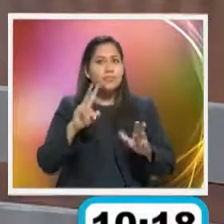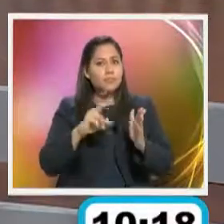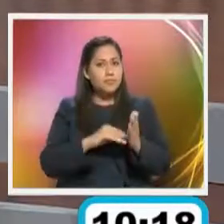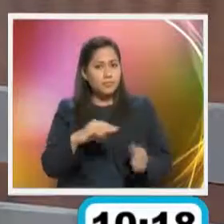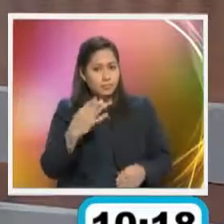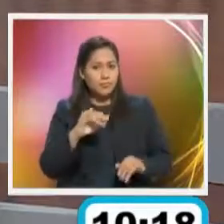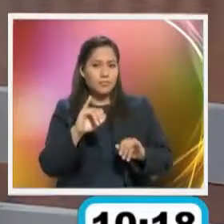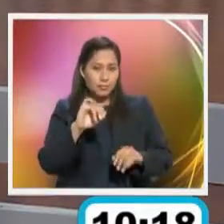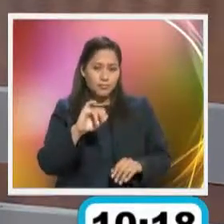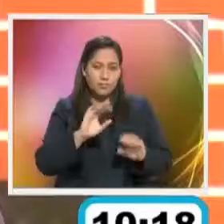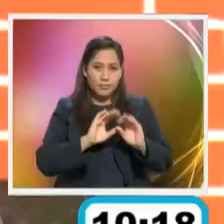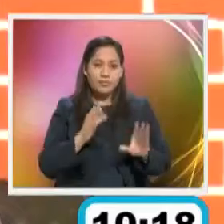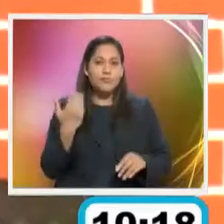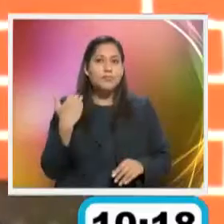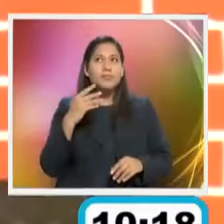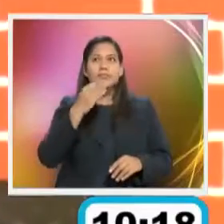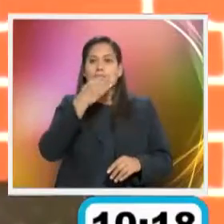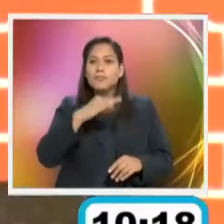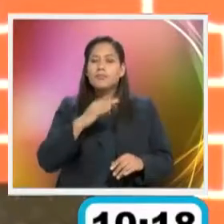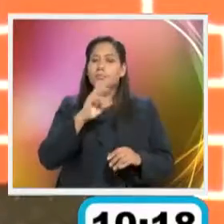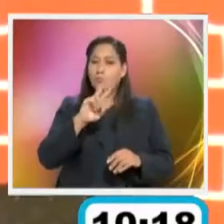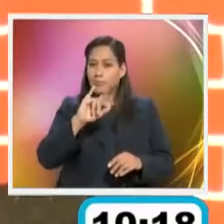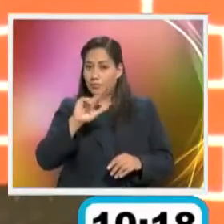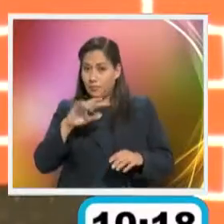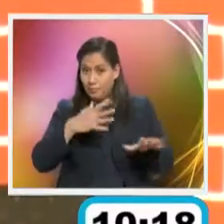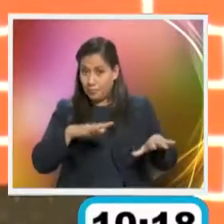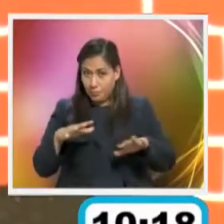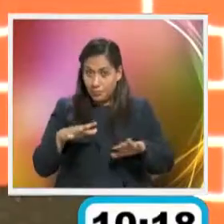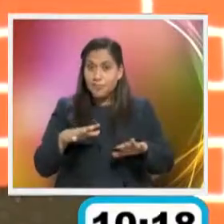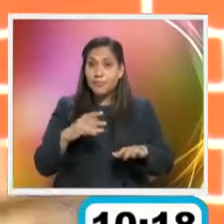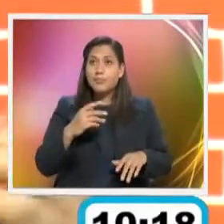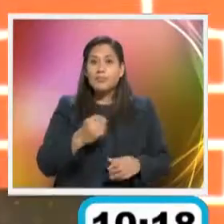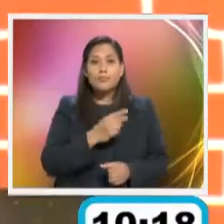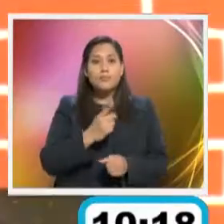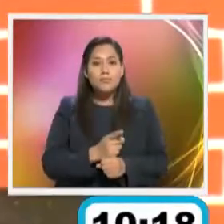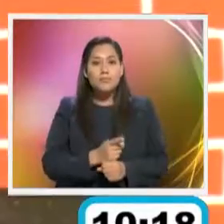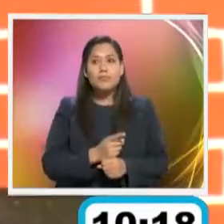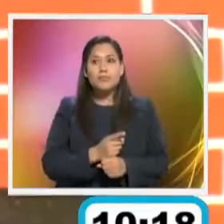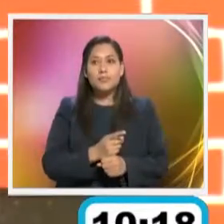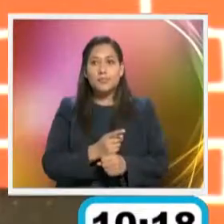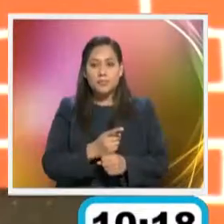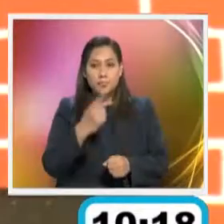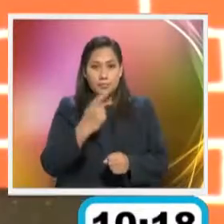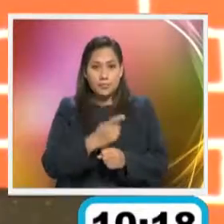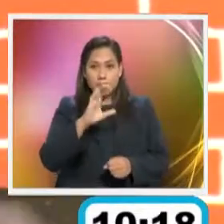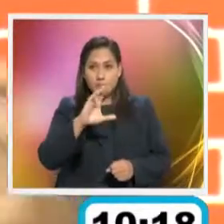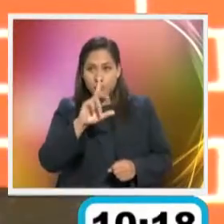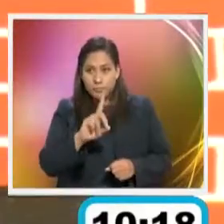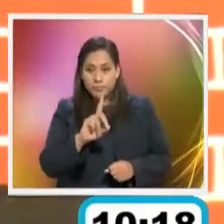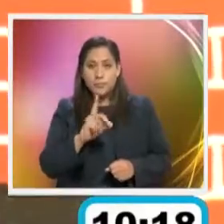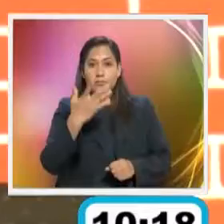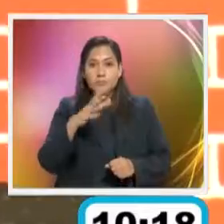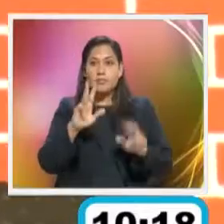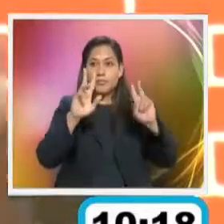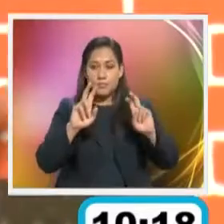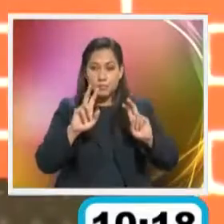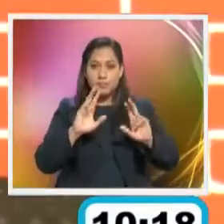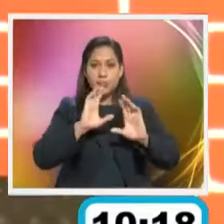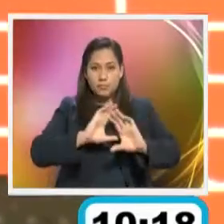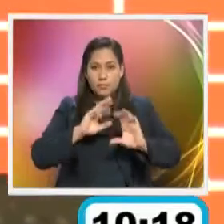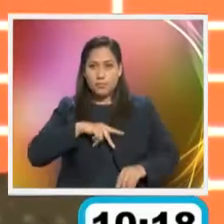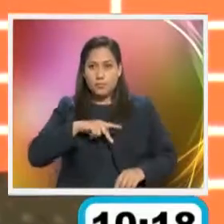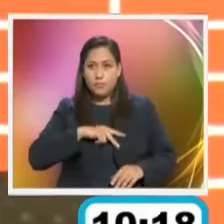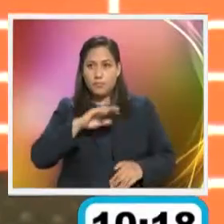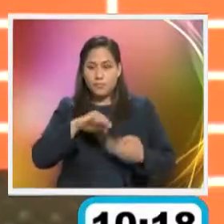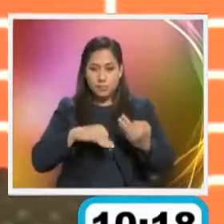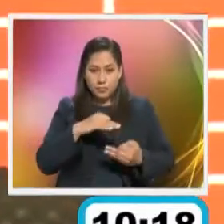2014. Exactamente, justamente cuando estuve en el Festival de Viña del Mar, tuve la oportunidad de lanzar este primer disco, que son 10 canciones mías. Todo está